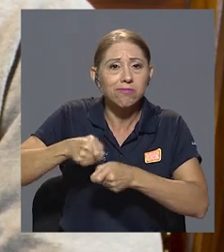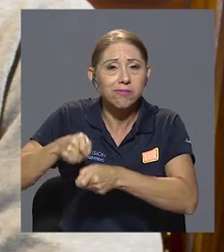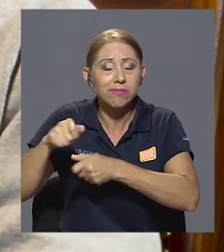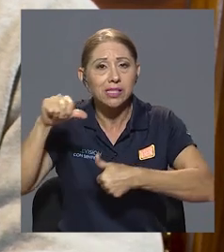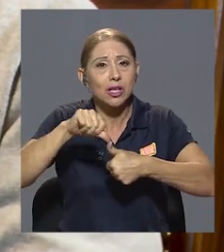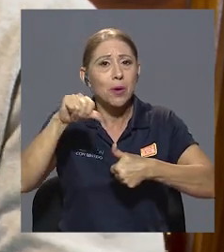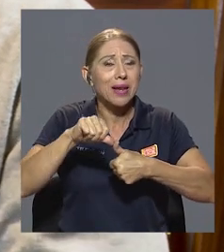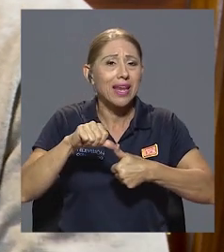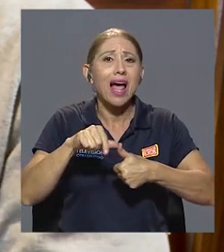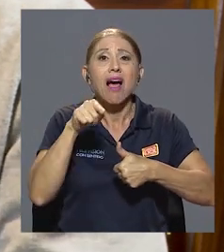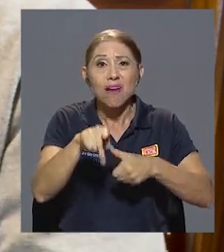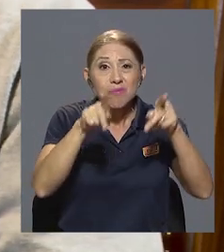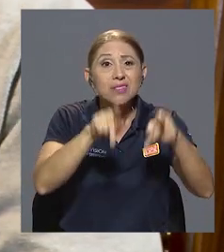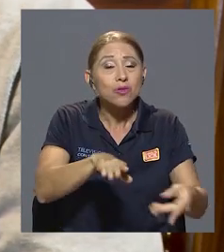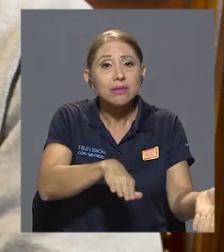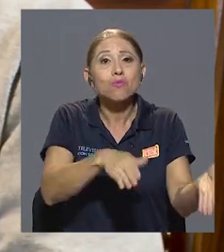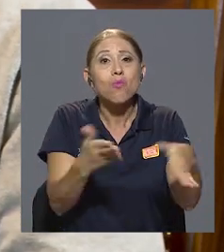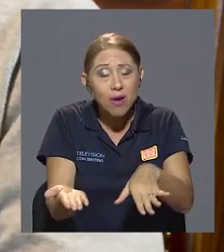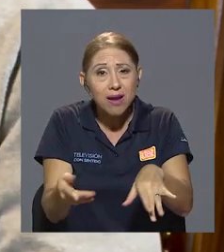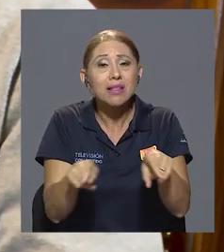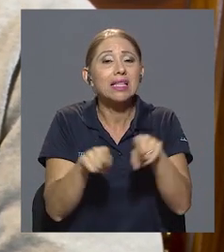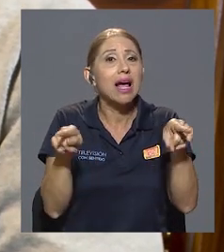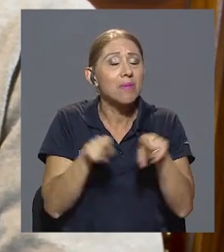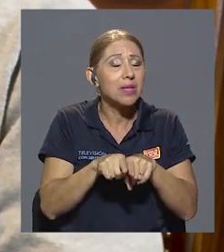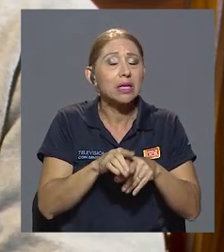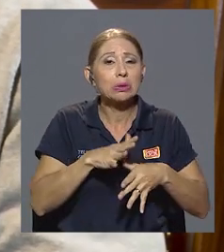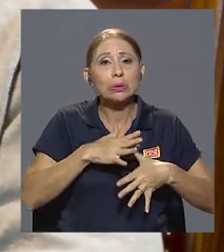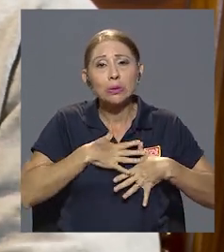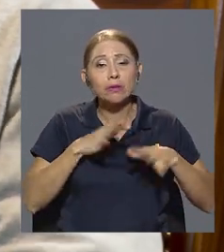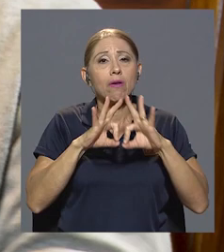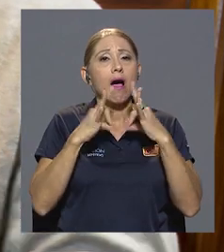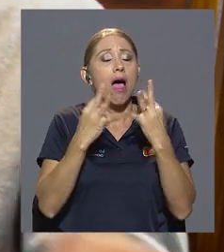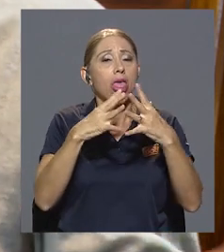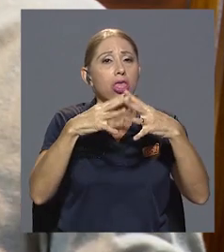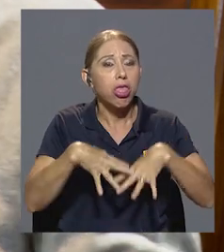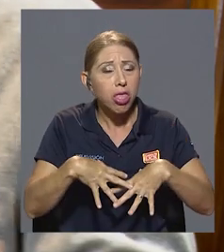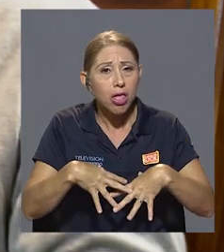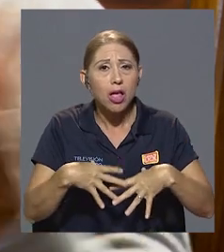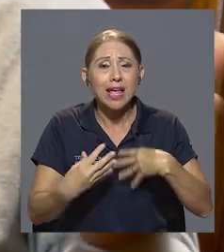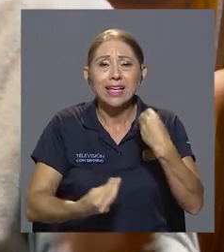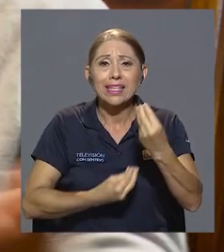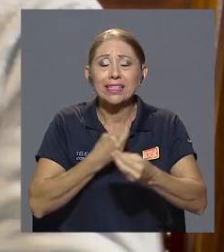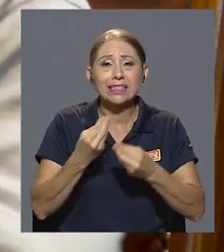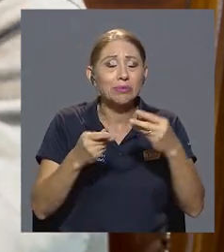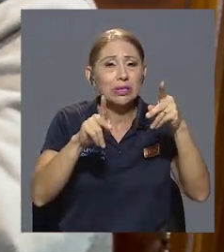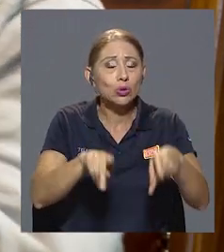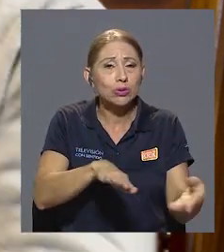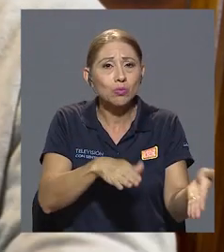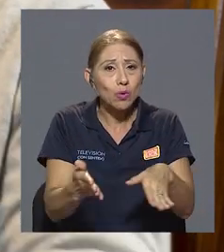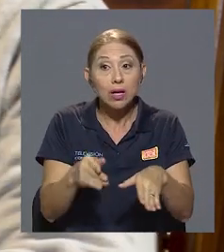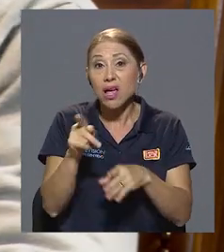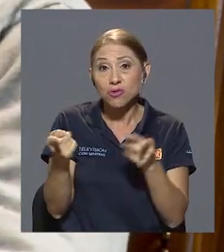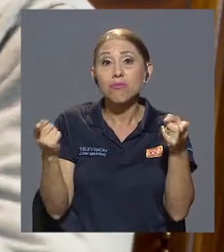poblaciones contamina mantos acuíferos es una realidad podríamos decir de méxico